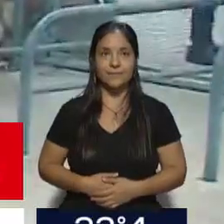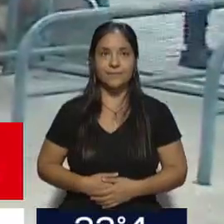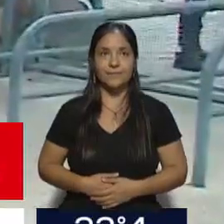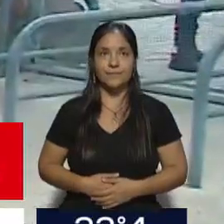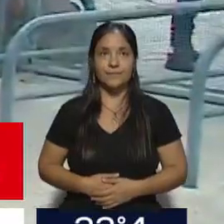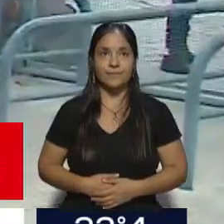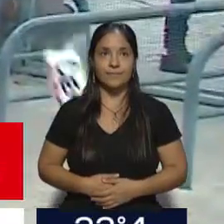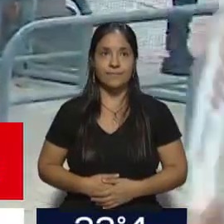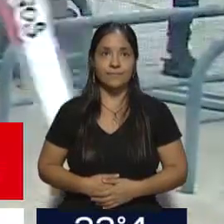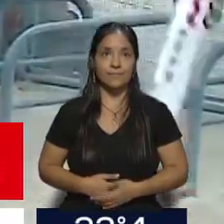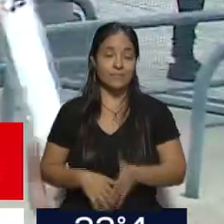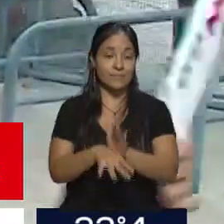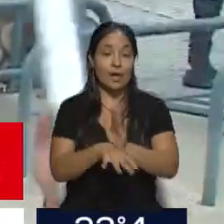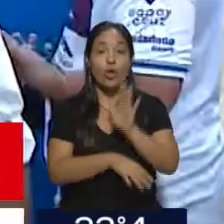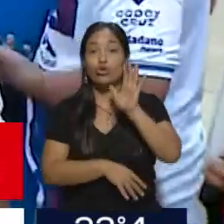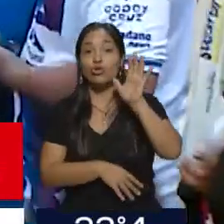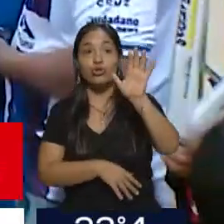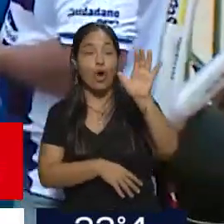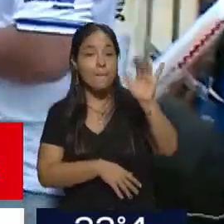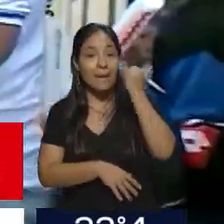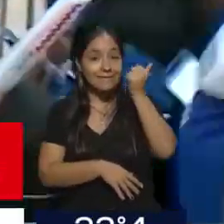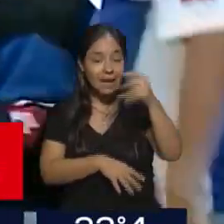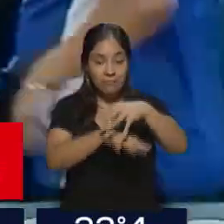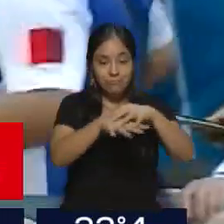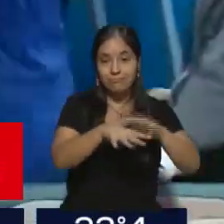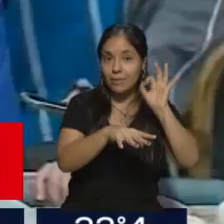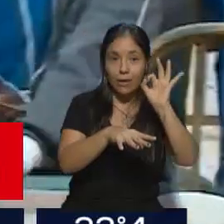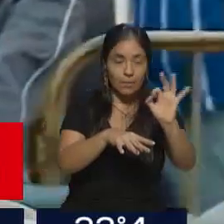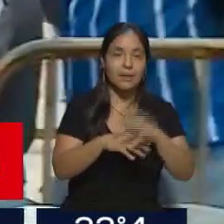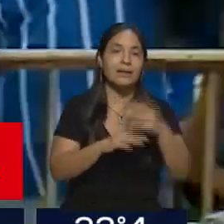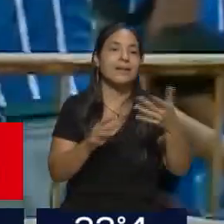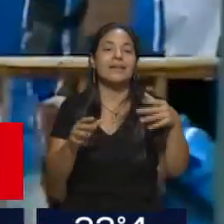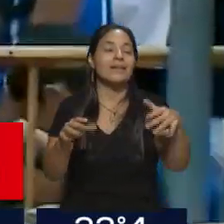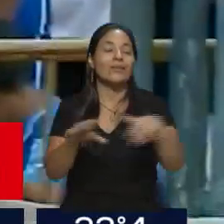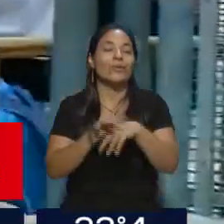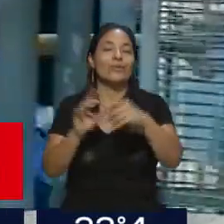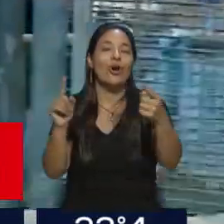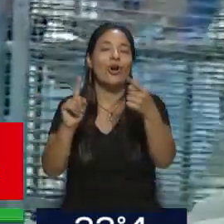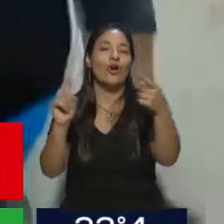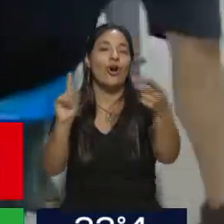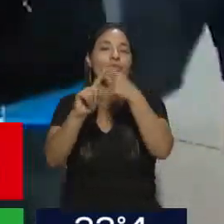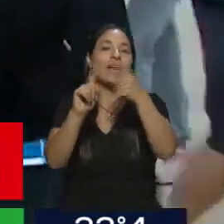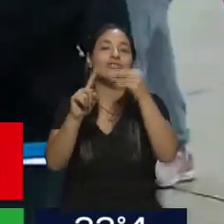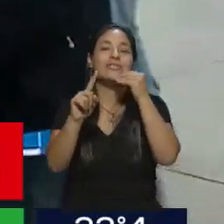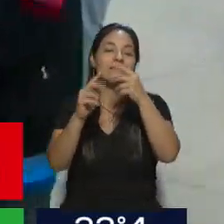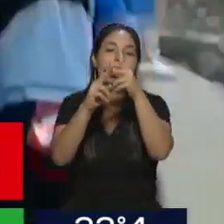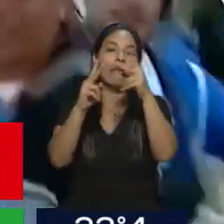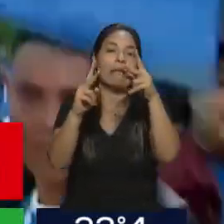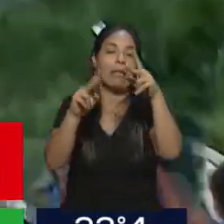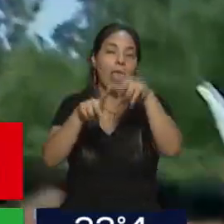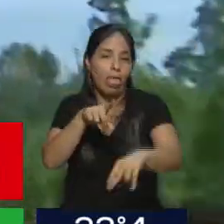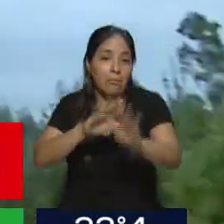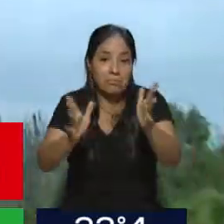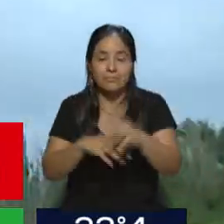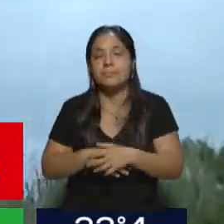Un Tomba que ya tiene formación confirmada, te recordamos mientras recuperamos ahí la comunicación con Chicho. Ayer planteábamos